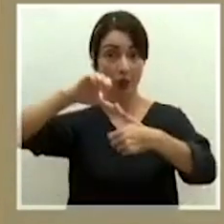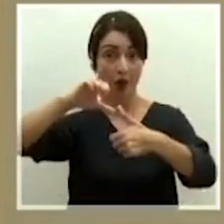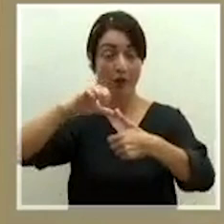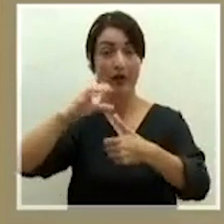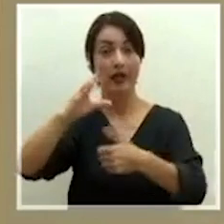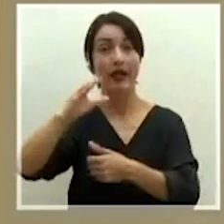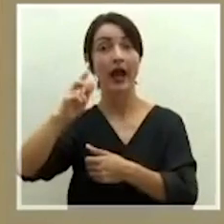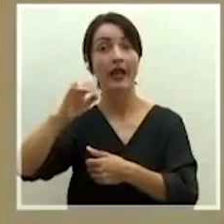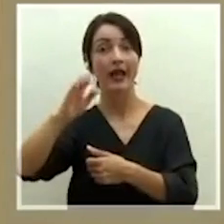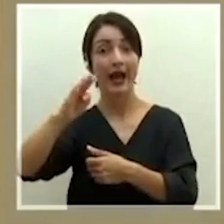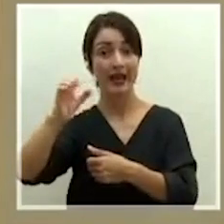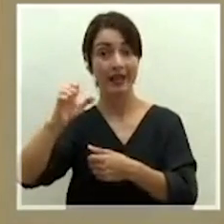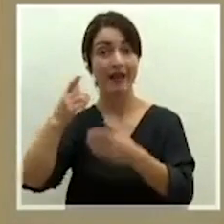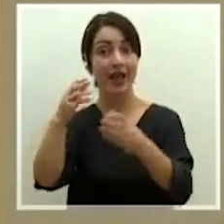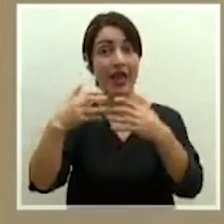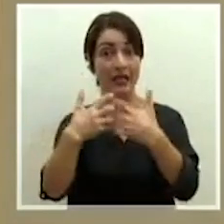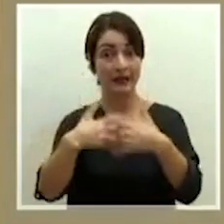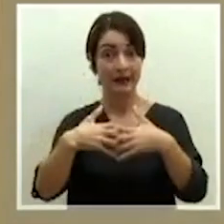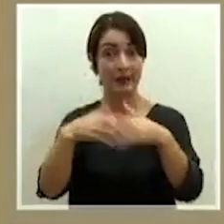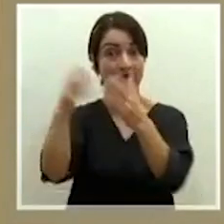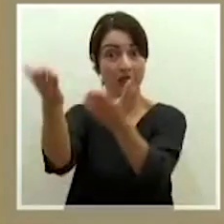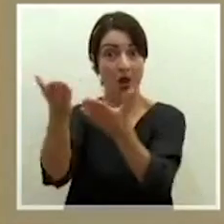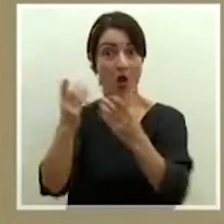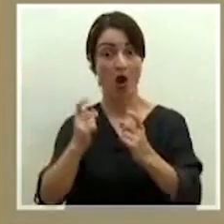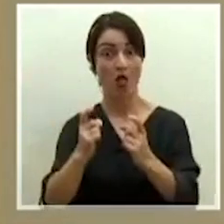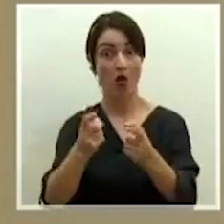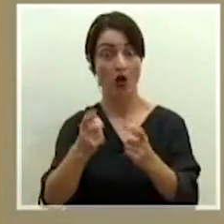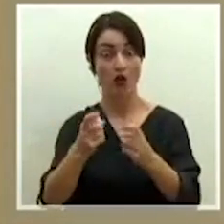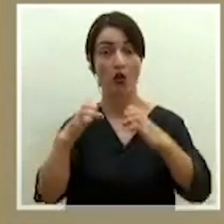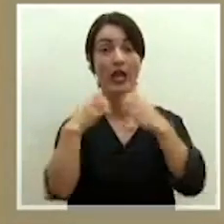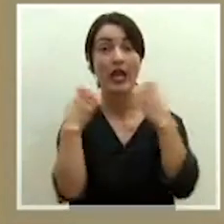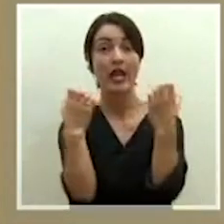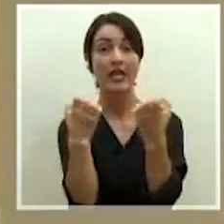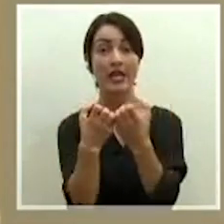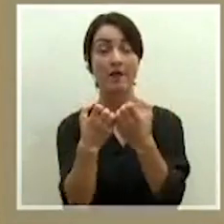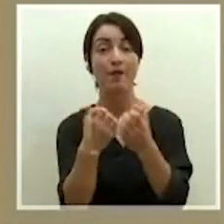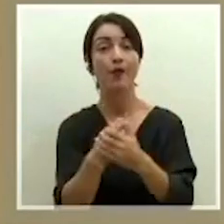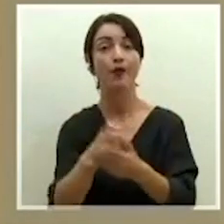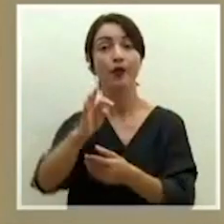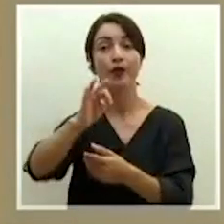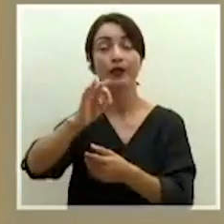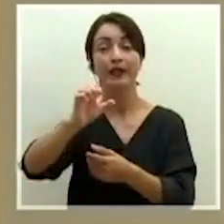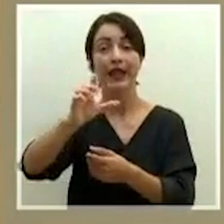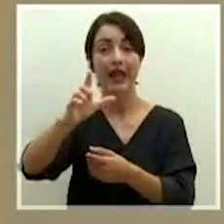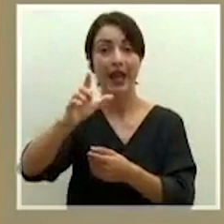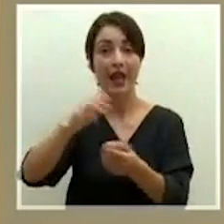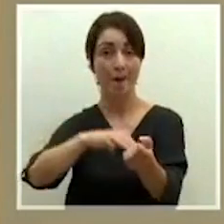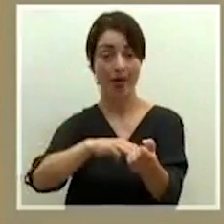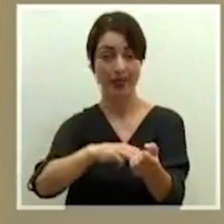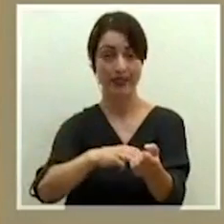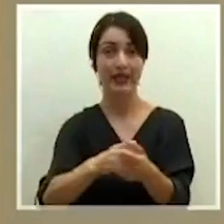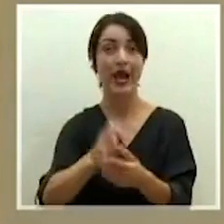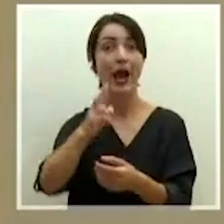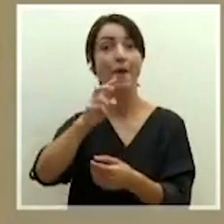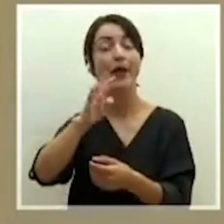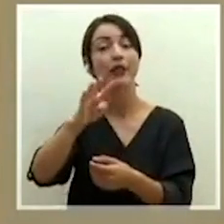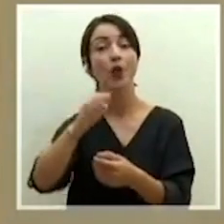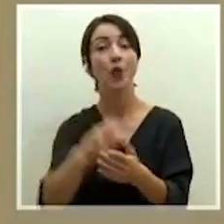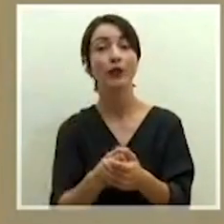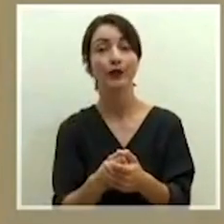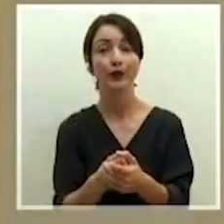una donación que recibimos el viernes de equipo para telemedicina. Fueron 24